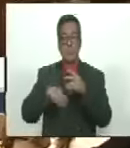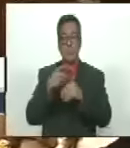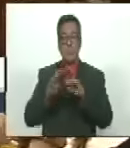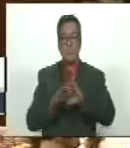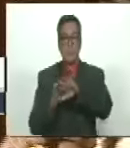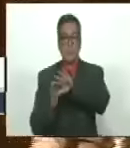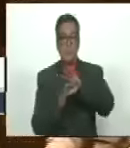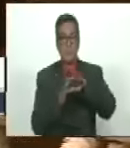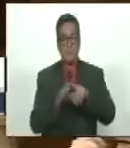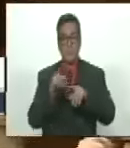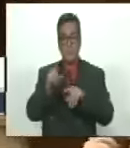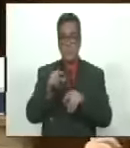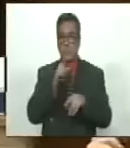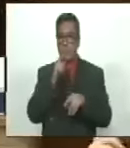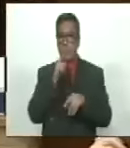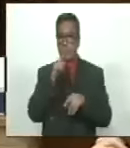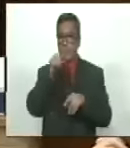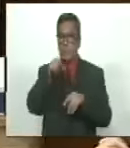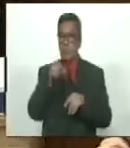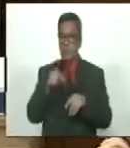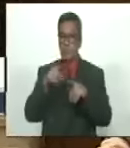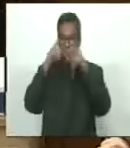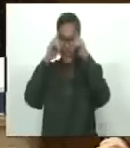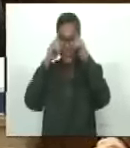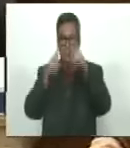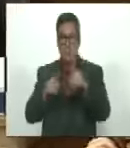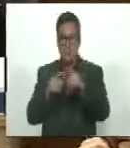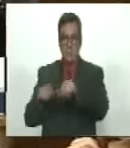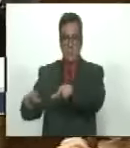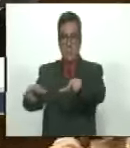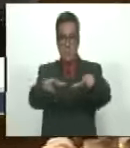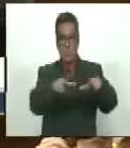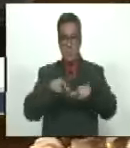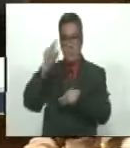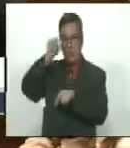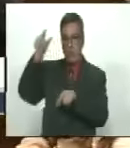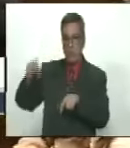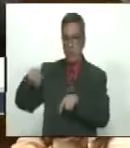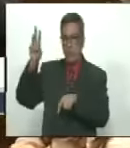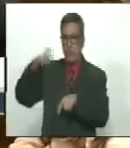laudo arbitral írrito que decidiese sobre el territorio del Esequibo.